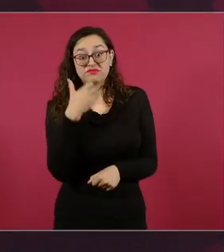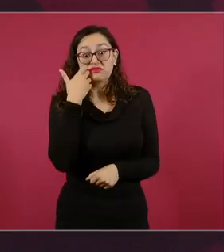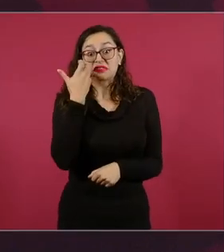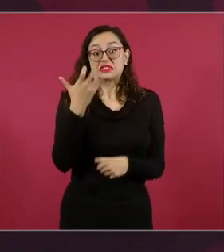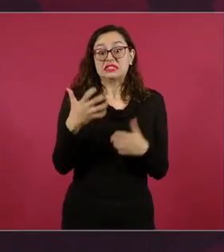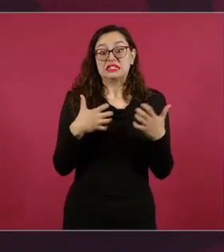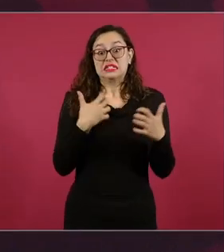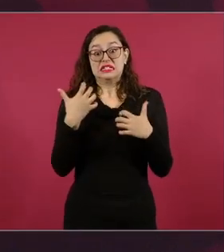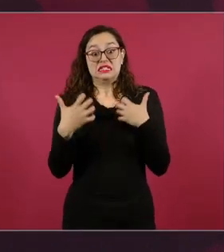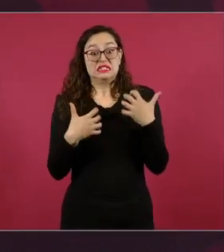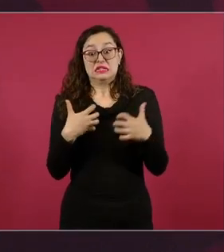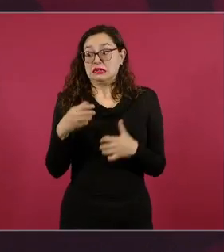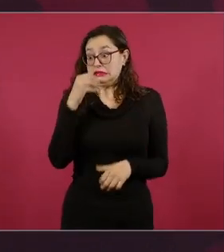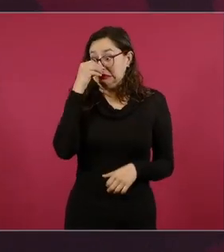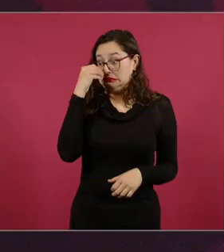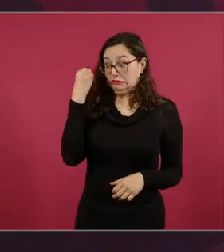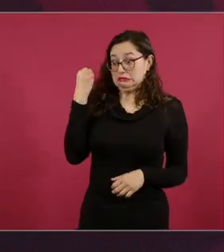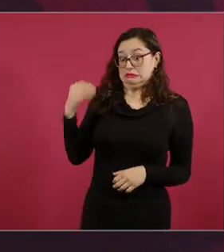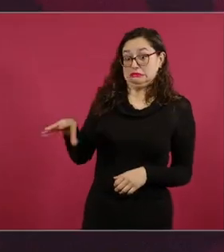muy